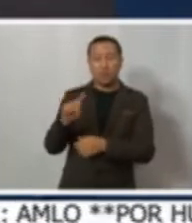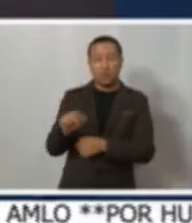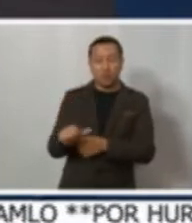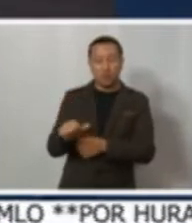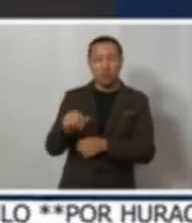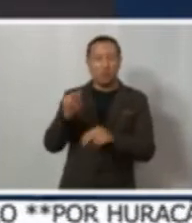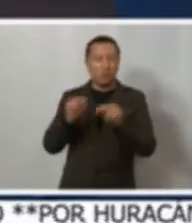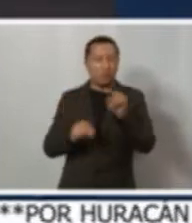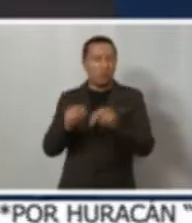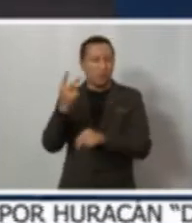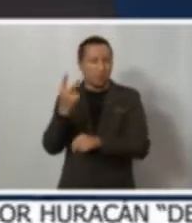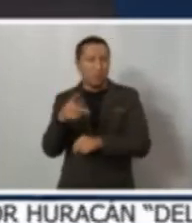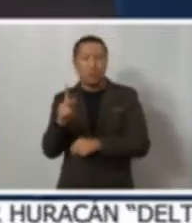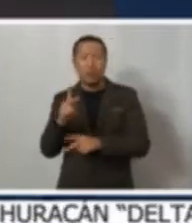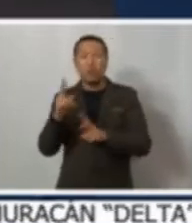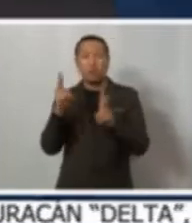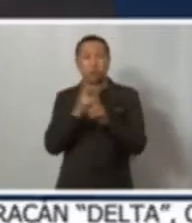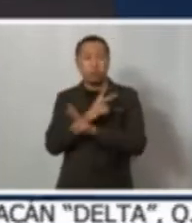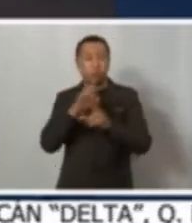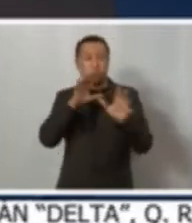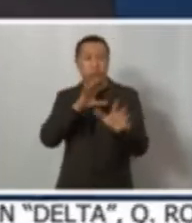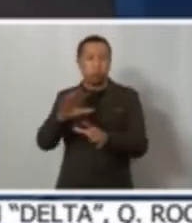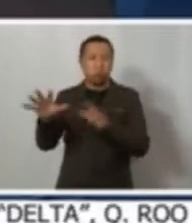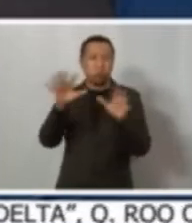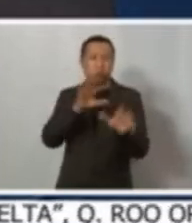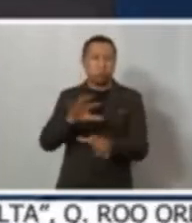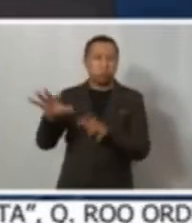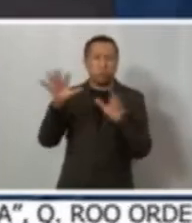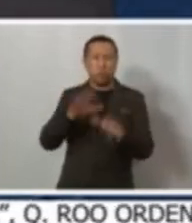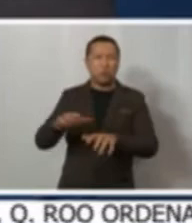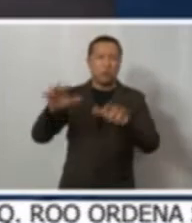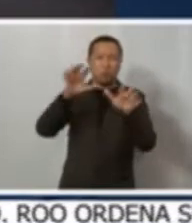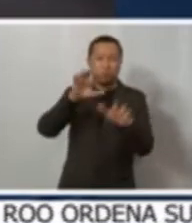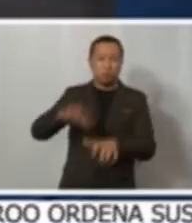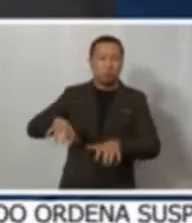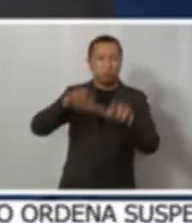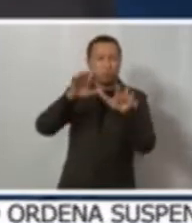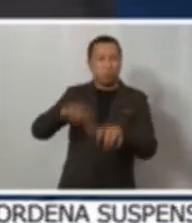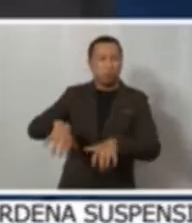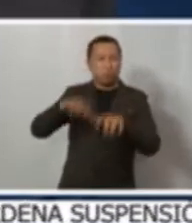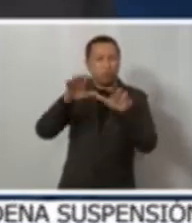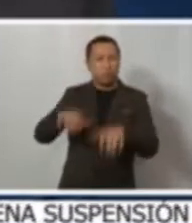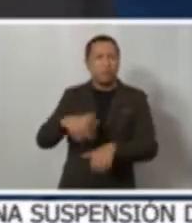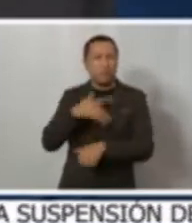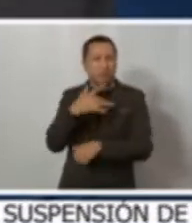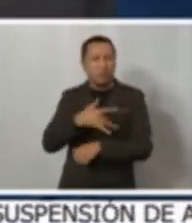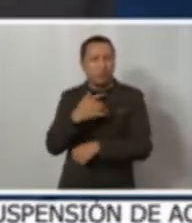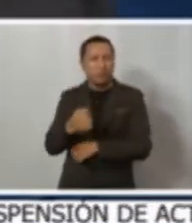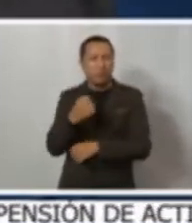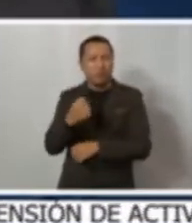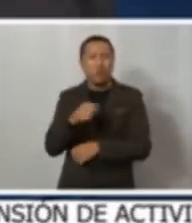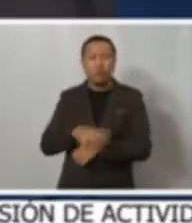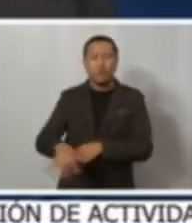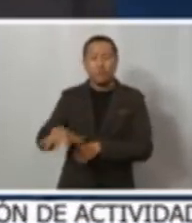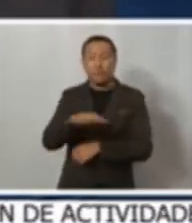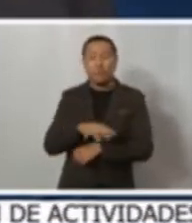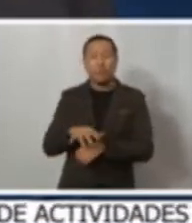aún tiene unas ráfagas de viento muy fuertes. Ya la lluvia empieza a hacer presencia aquí en esta zona,